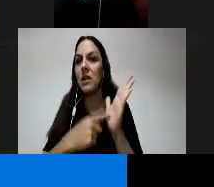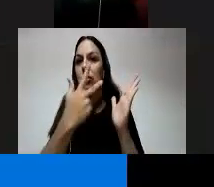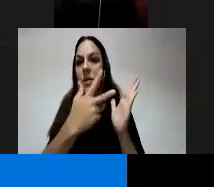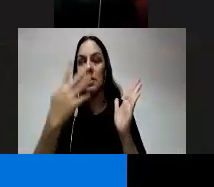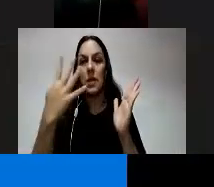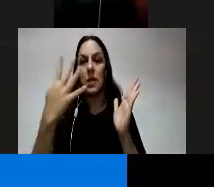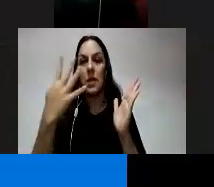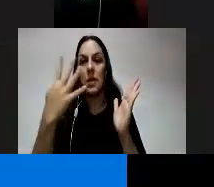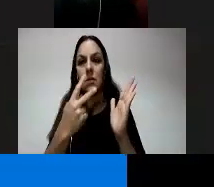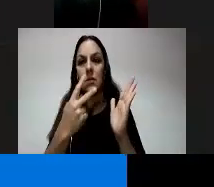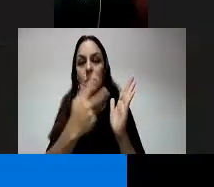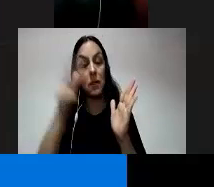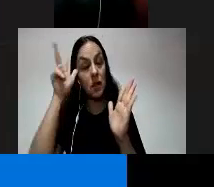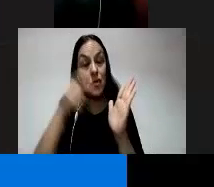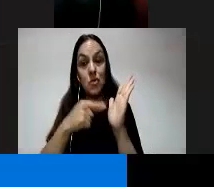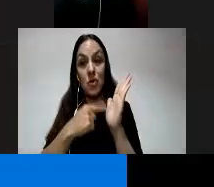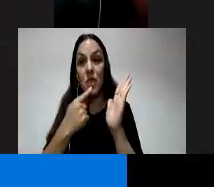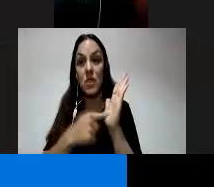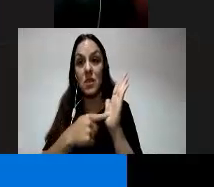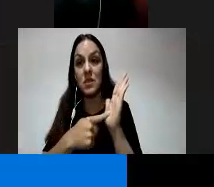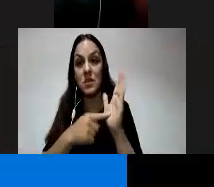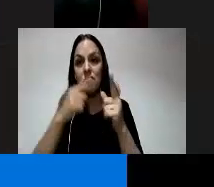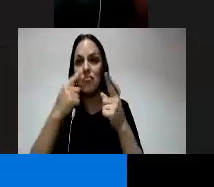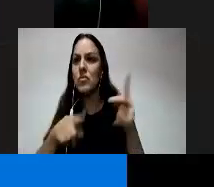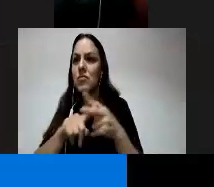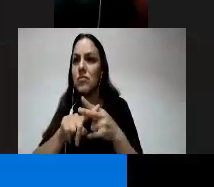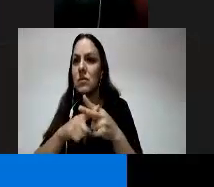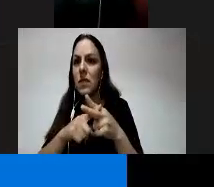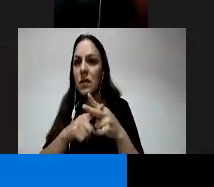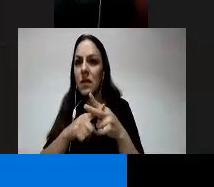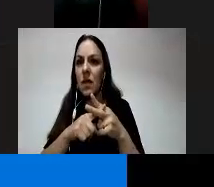algunos aspectos técnicos respecto del beneficio que ahora nos ocupan,